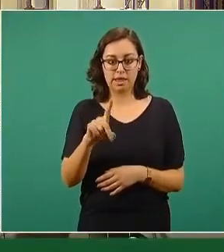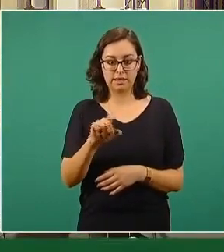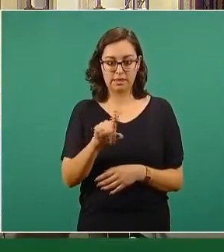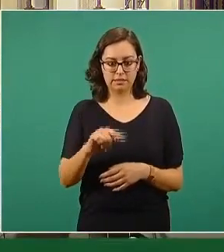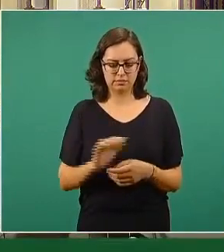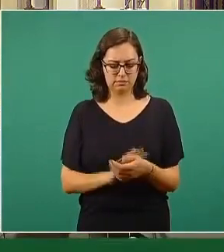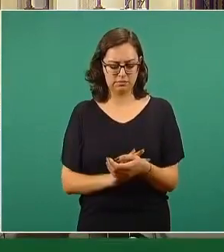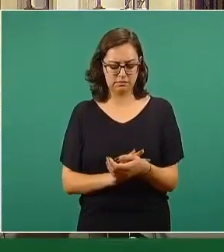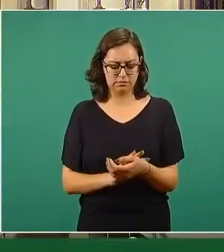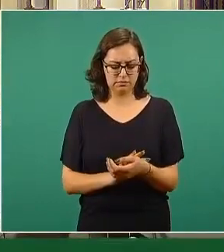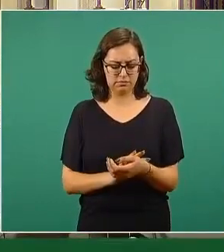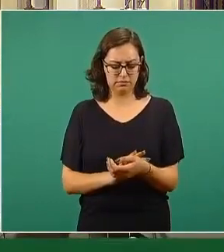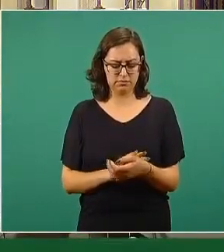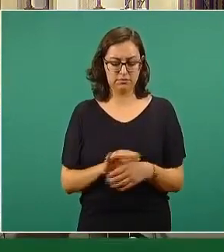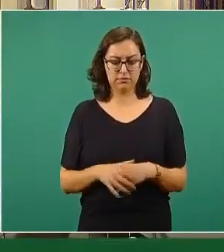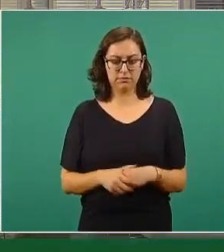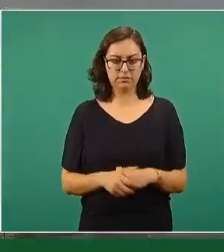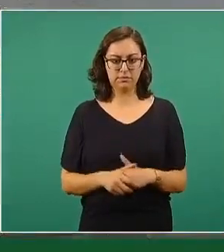compañera.